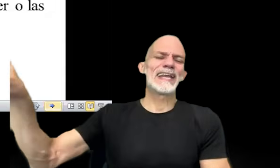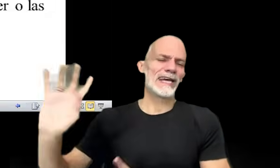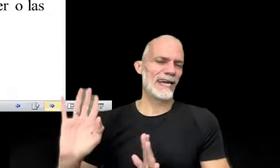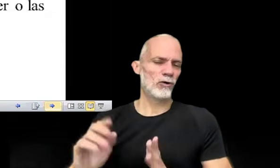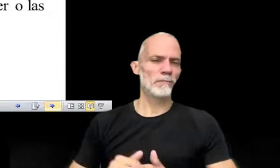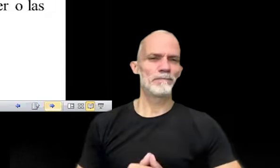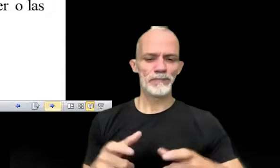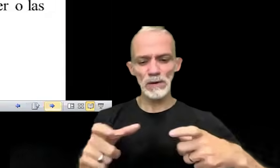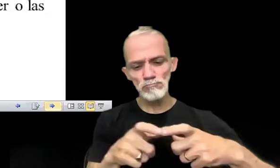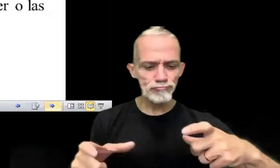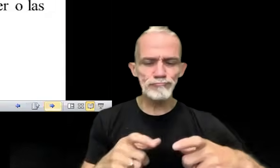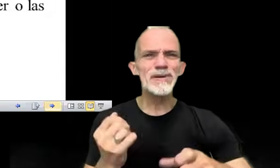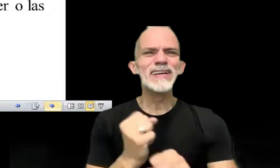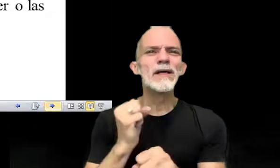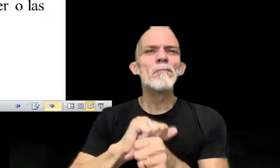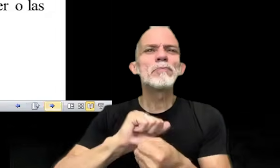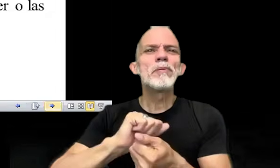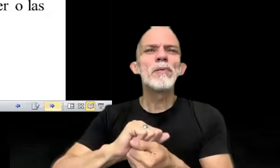del exterior.